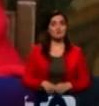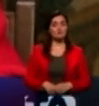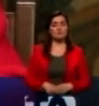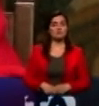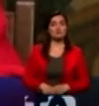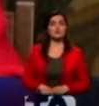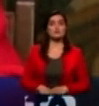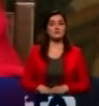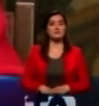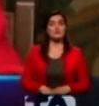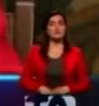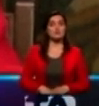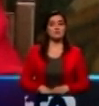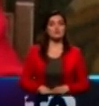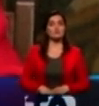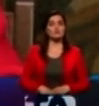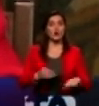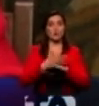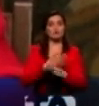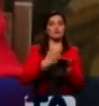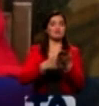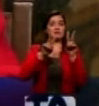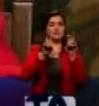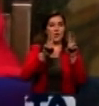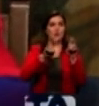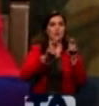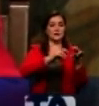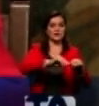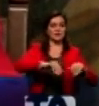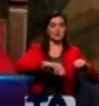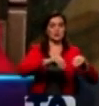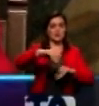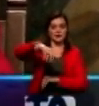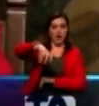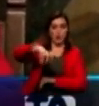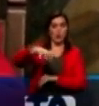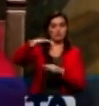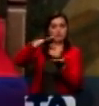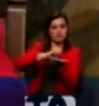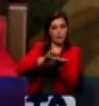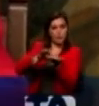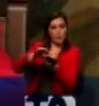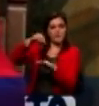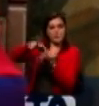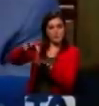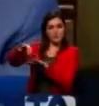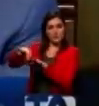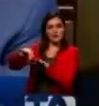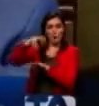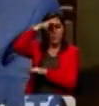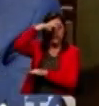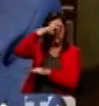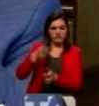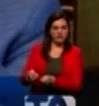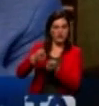otros temas, la que tiene que ver territorio, agua, semillas, sobre todo el tema del extractivismo. Esto nos